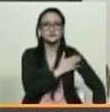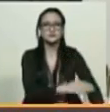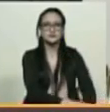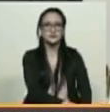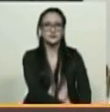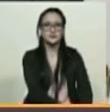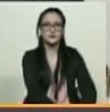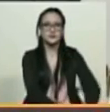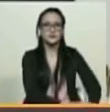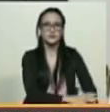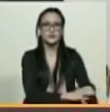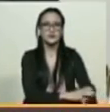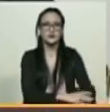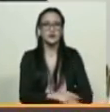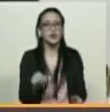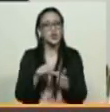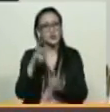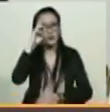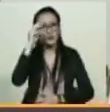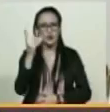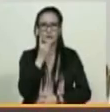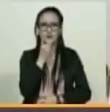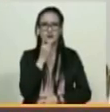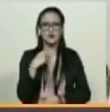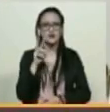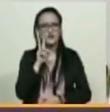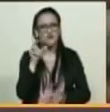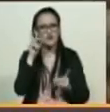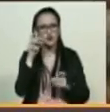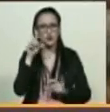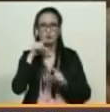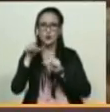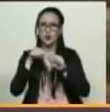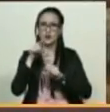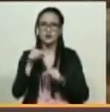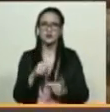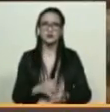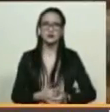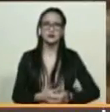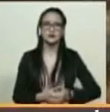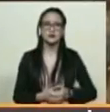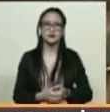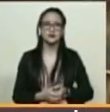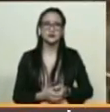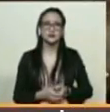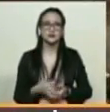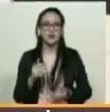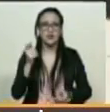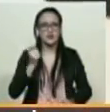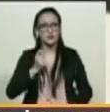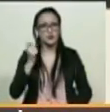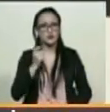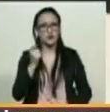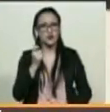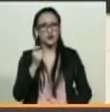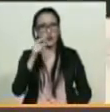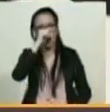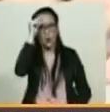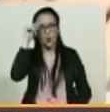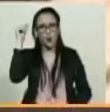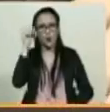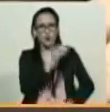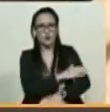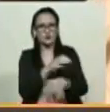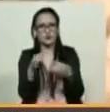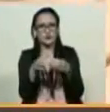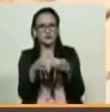local nocturno en Santo Domingo. Yo vi una foto ayer en Twitter donde estaba el señor diputado Julio Borges allí.